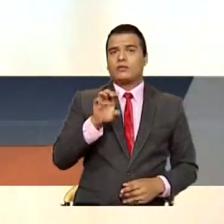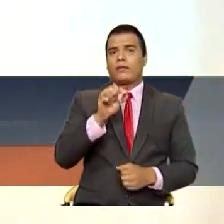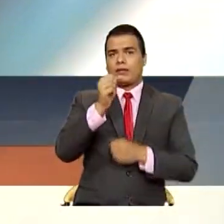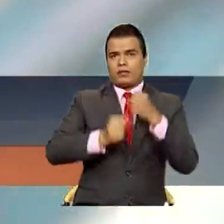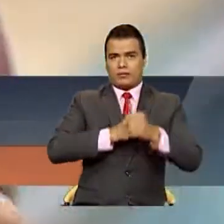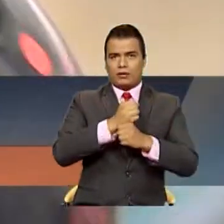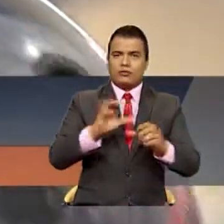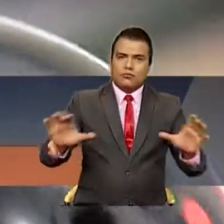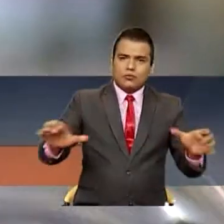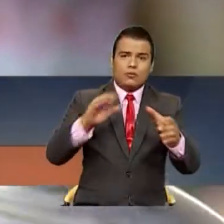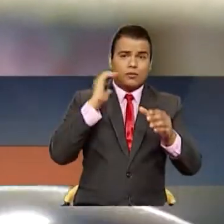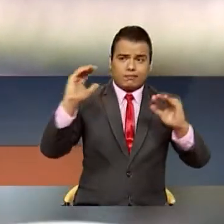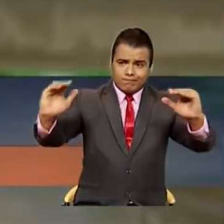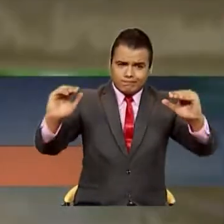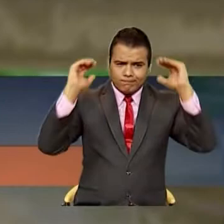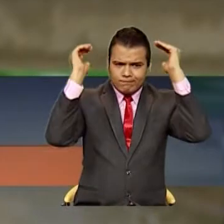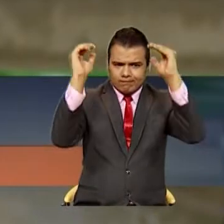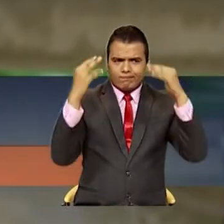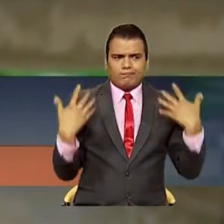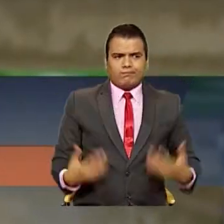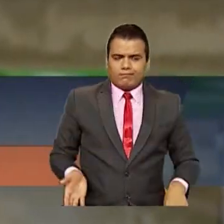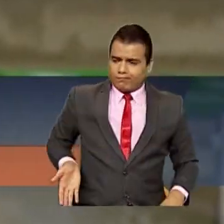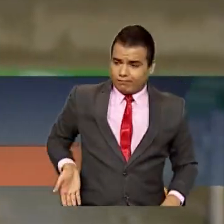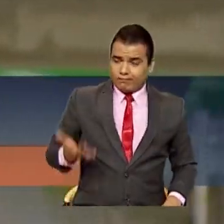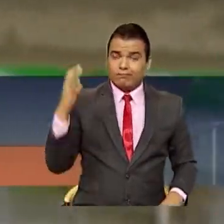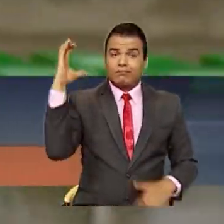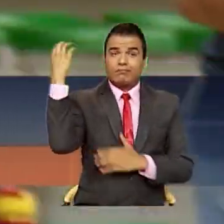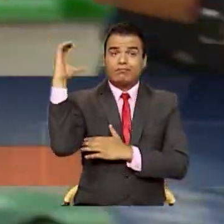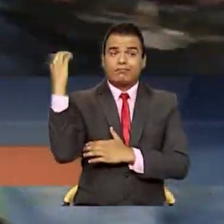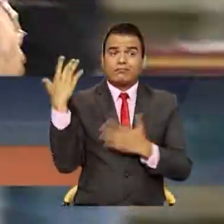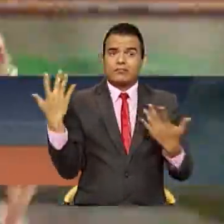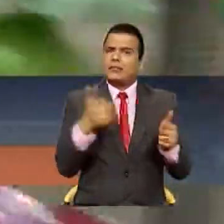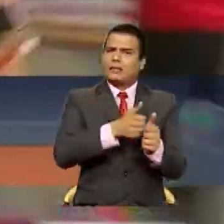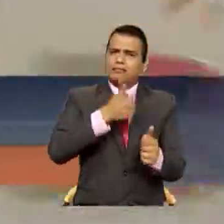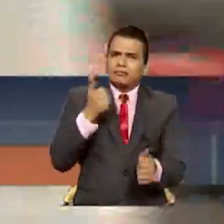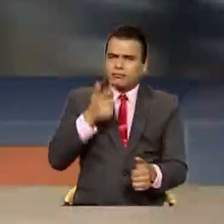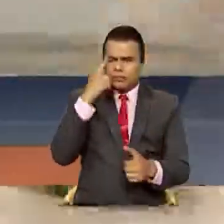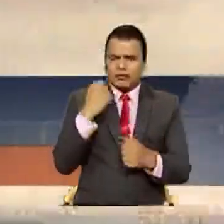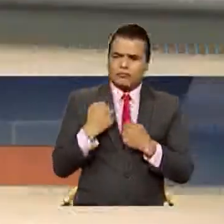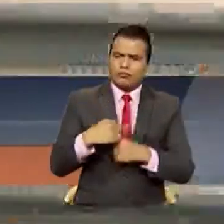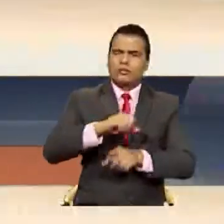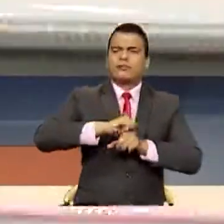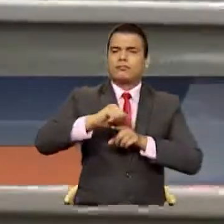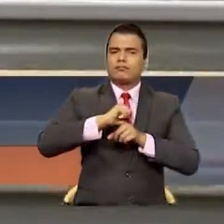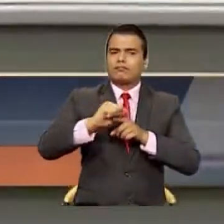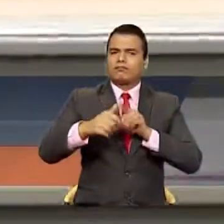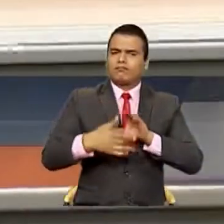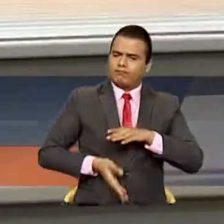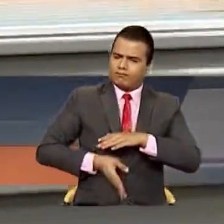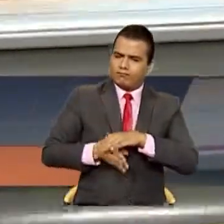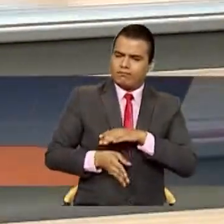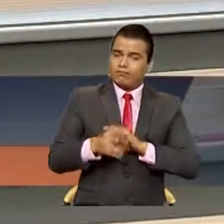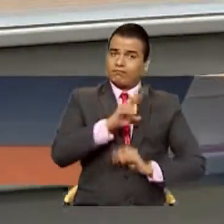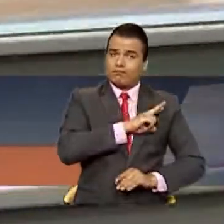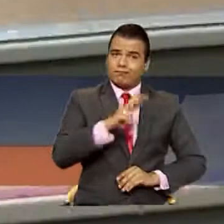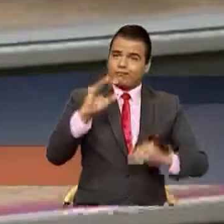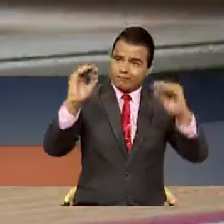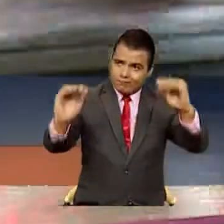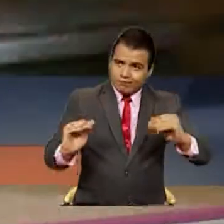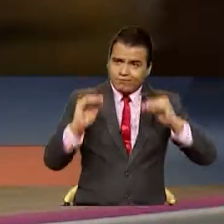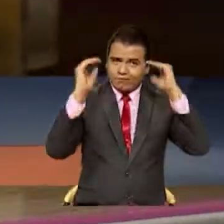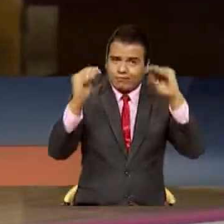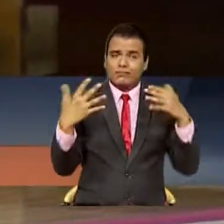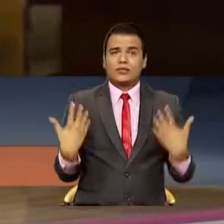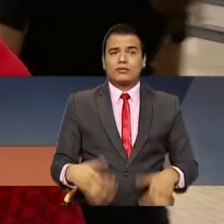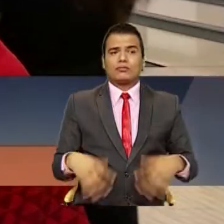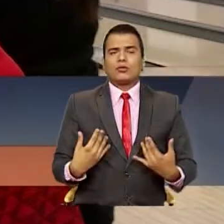grupo de mujeres élite de bolos en Colombia y desde la distancia se prepara para mantener la hegemonía del Valle en los Juegos